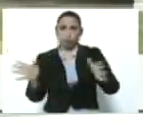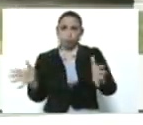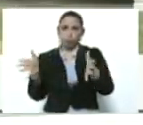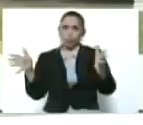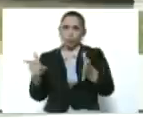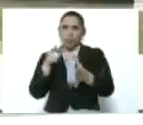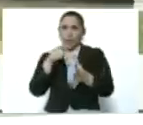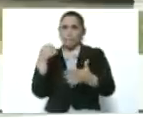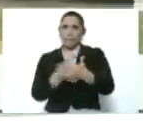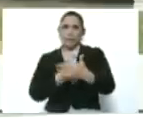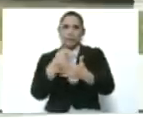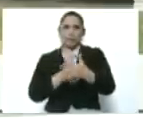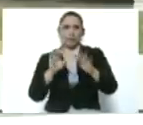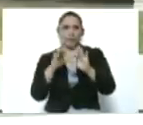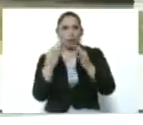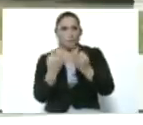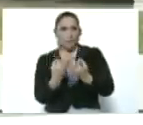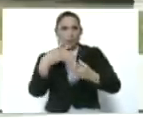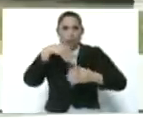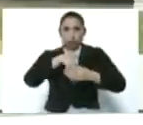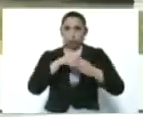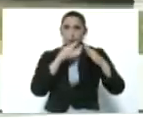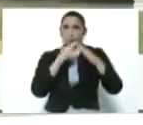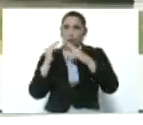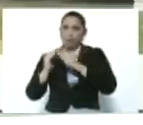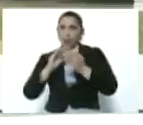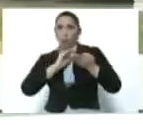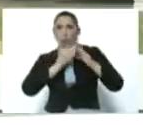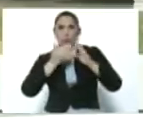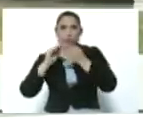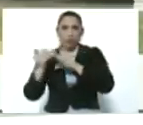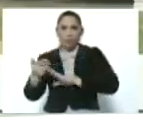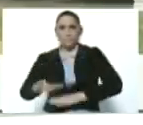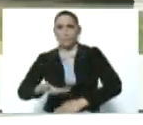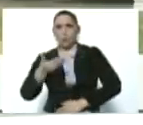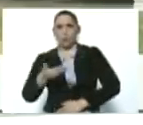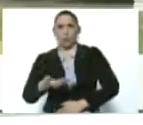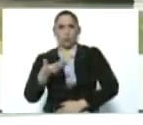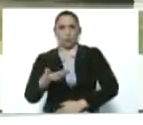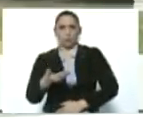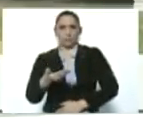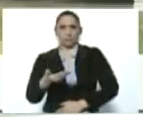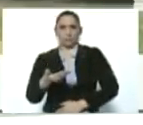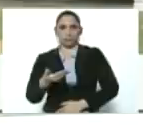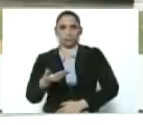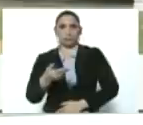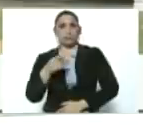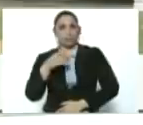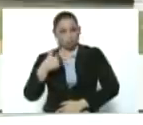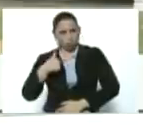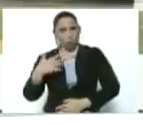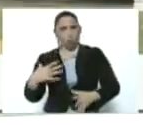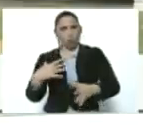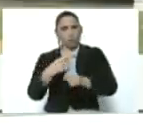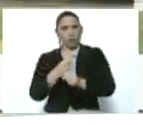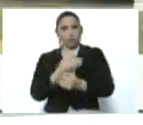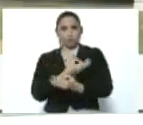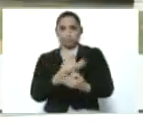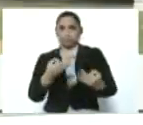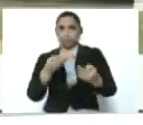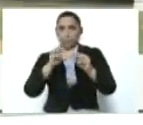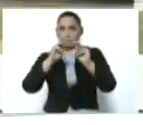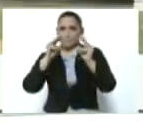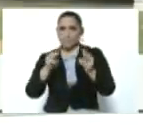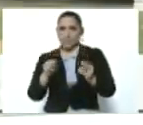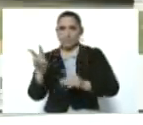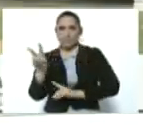en la familia en el hogar en la comunidad esto es muy importante así lo creo uno de los éxitos del método de